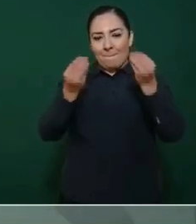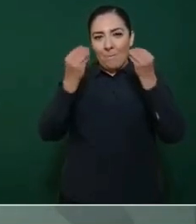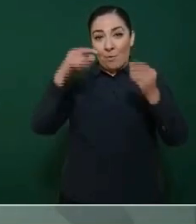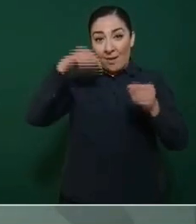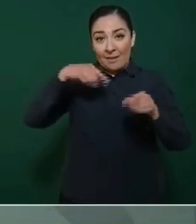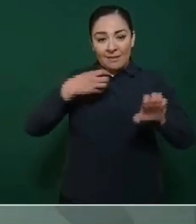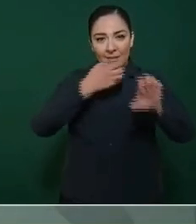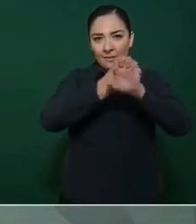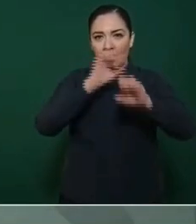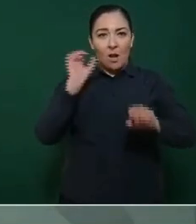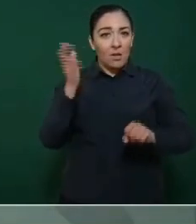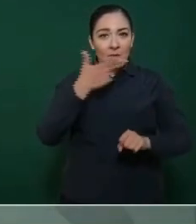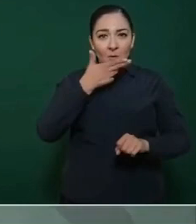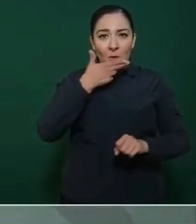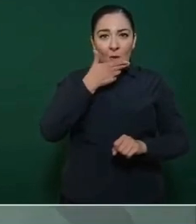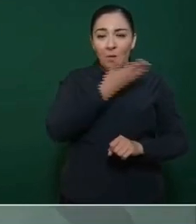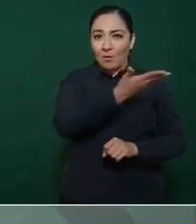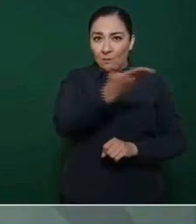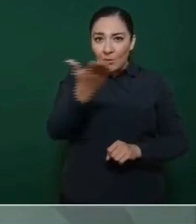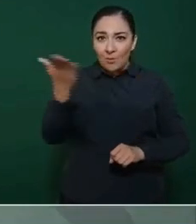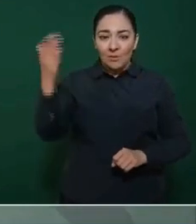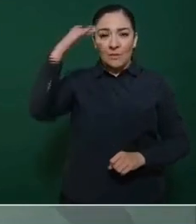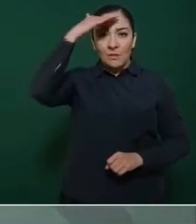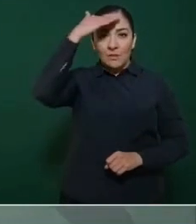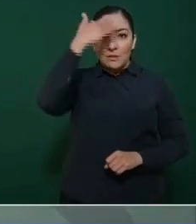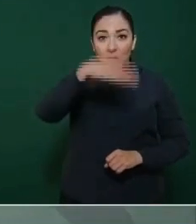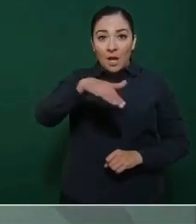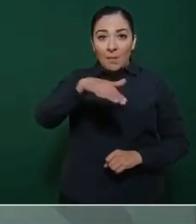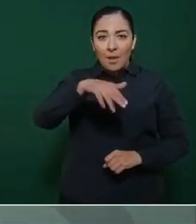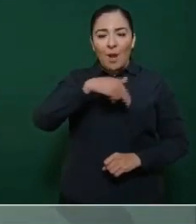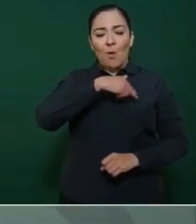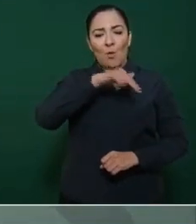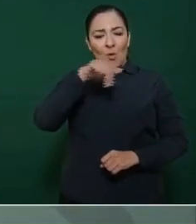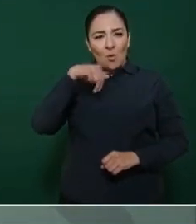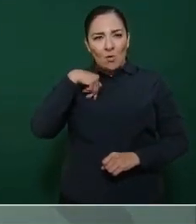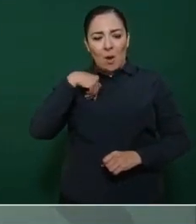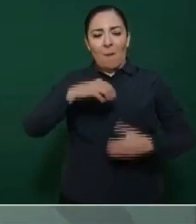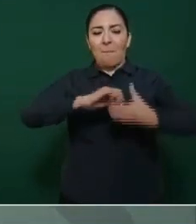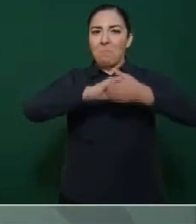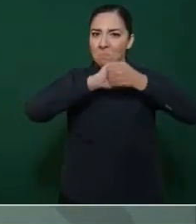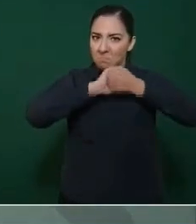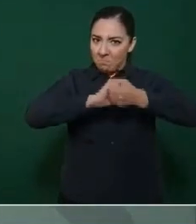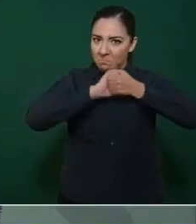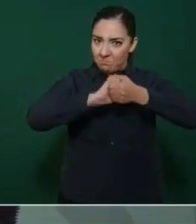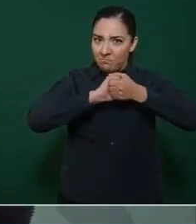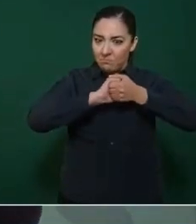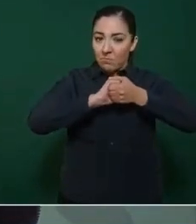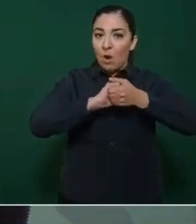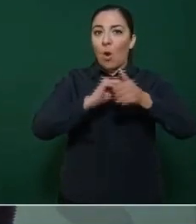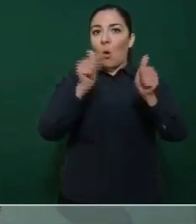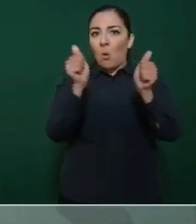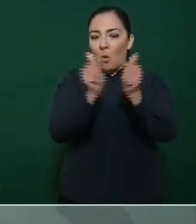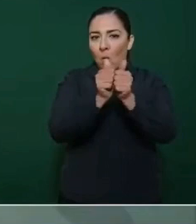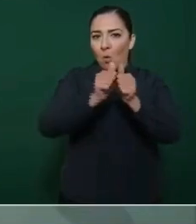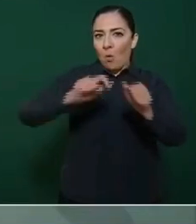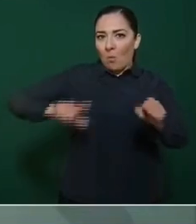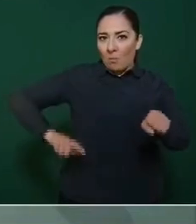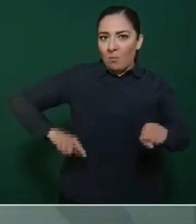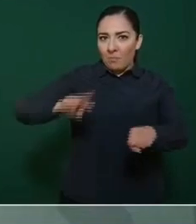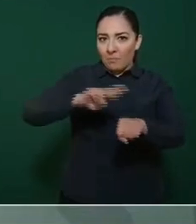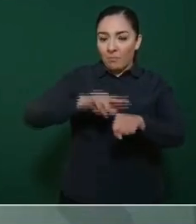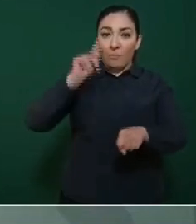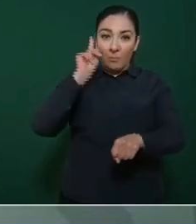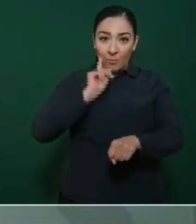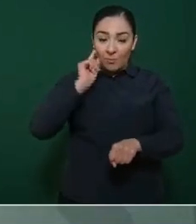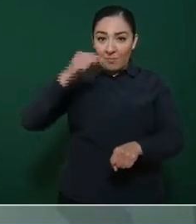sabido llevamos muy buena relación con la gobernadora de chihuahua